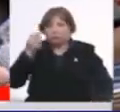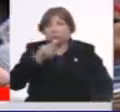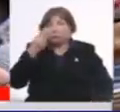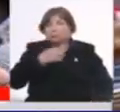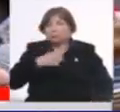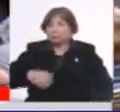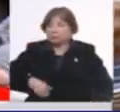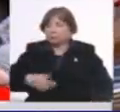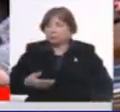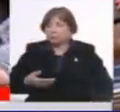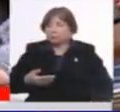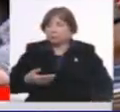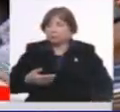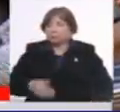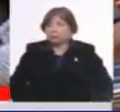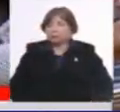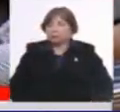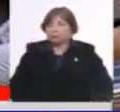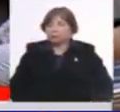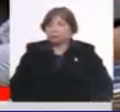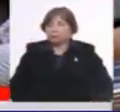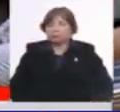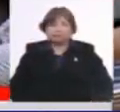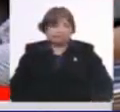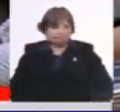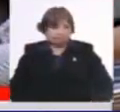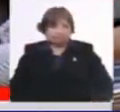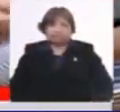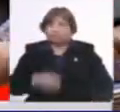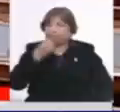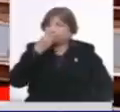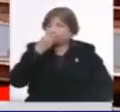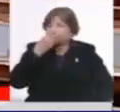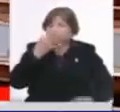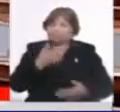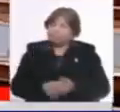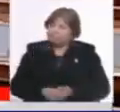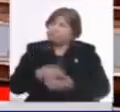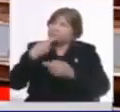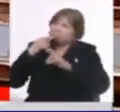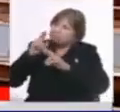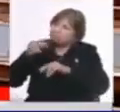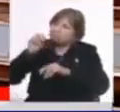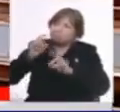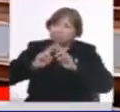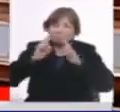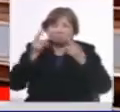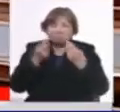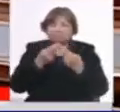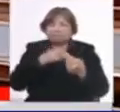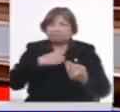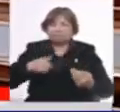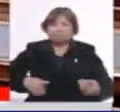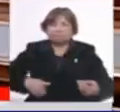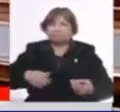y luego lo le informó a usted? Bien, en la reunión que tuvimos con el